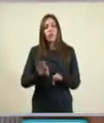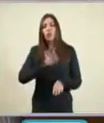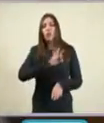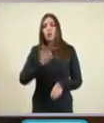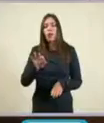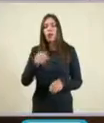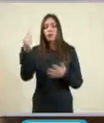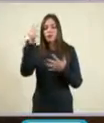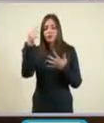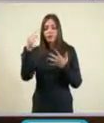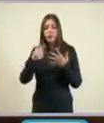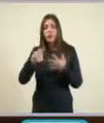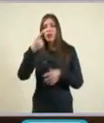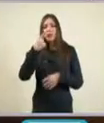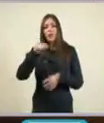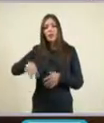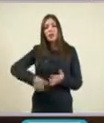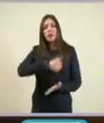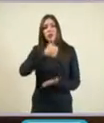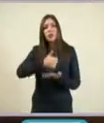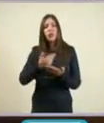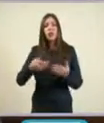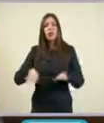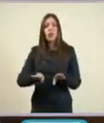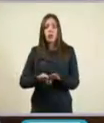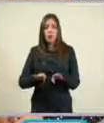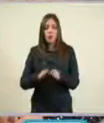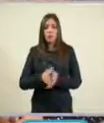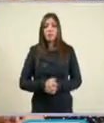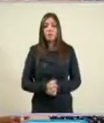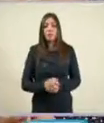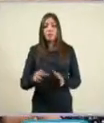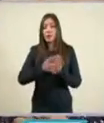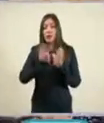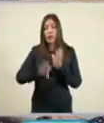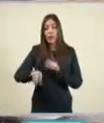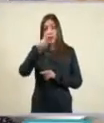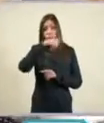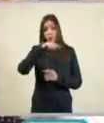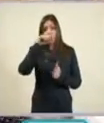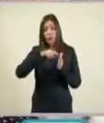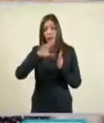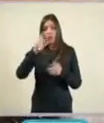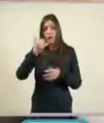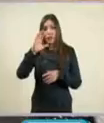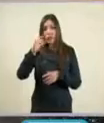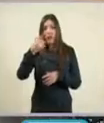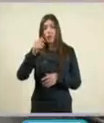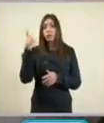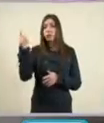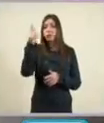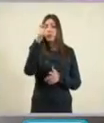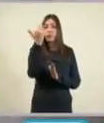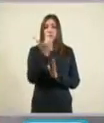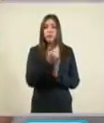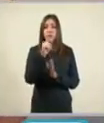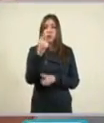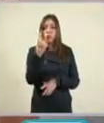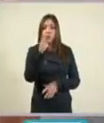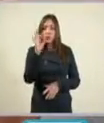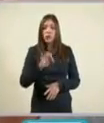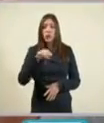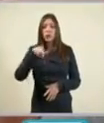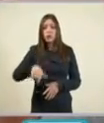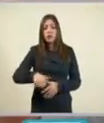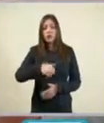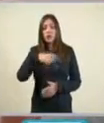nos puntos tenemos que en nuestra involucrar sociedad. como sociedad. Si en Chicago lograron bajar los tiroteos en un 71%, este programa incluso entró